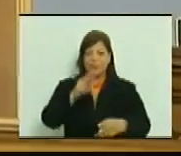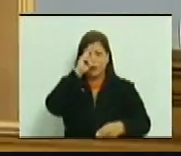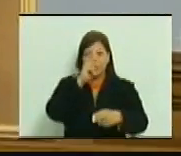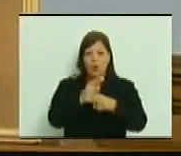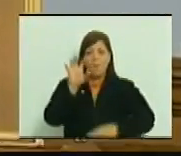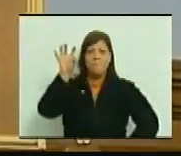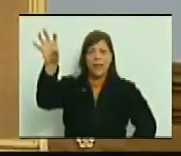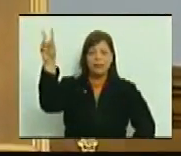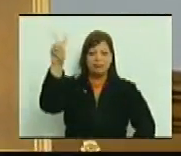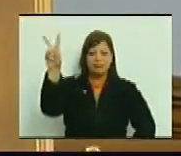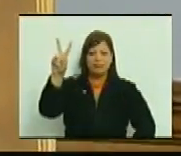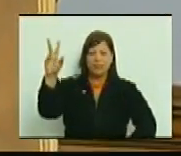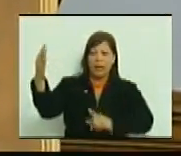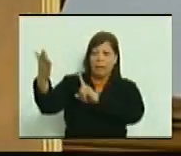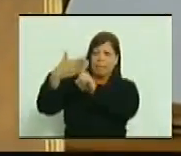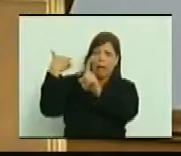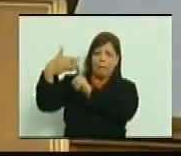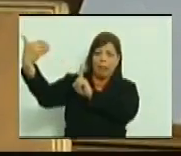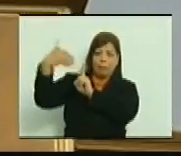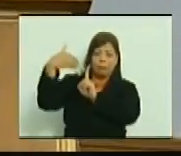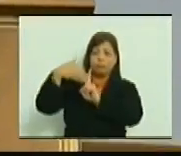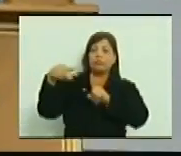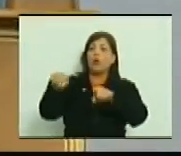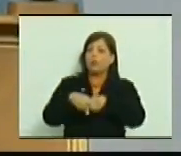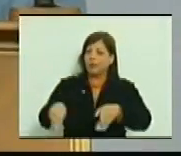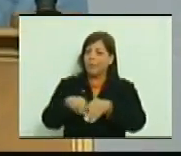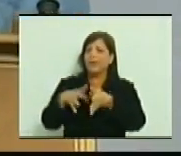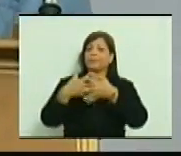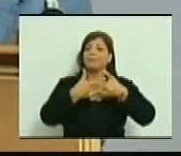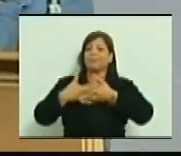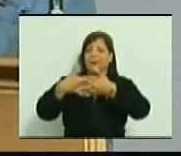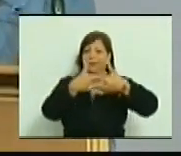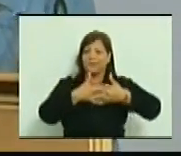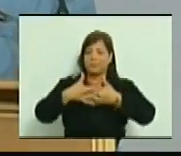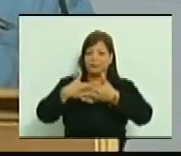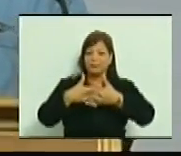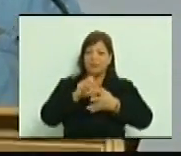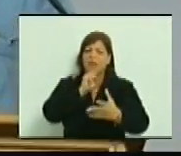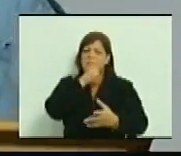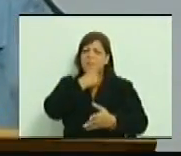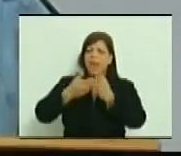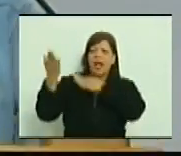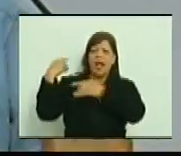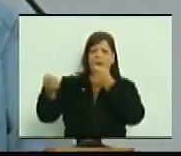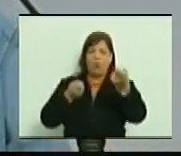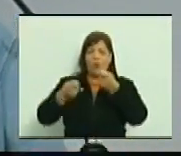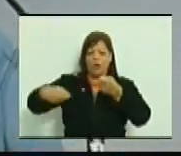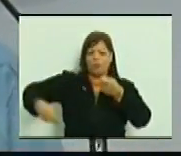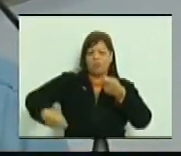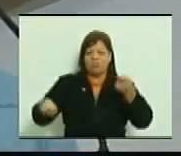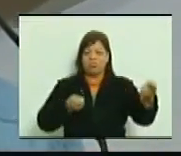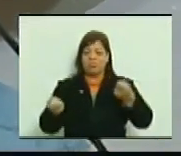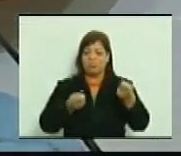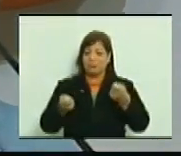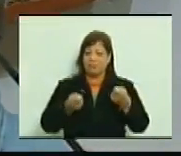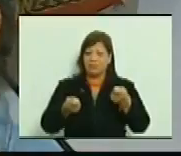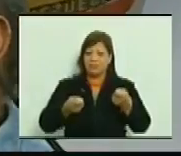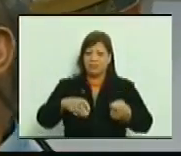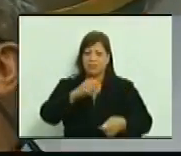país asediado por el imperialismo, las viejas potencias colonialistas y una